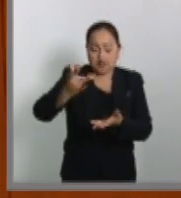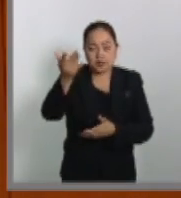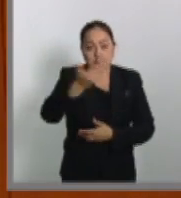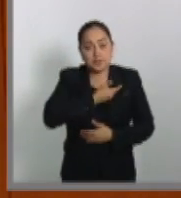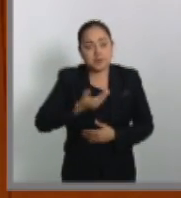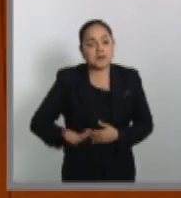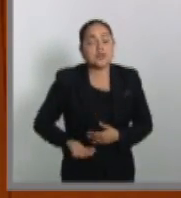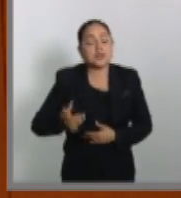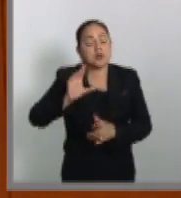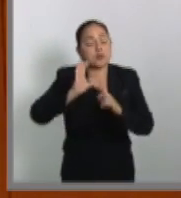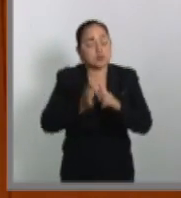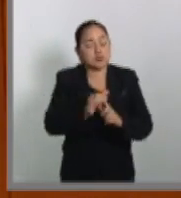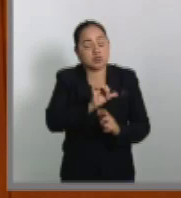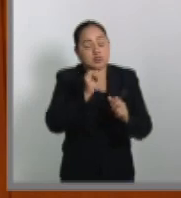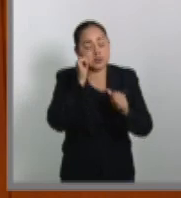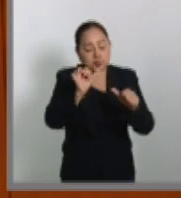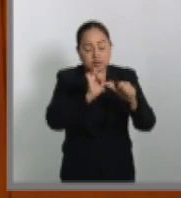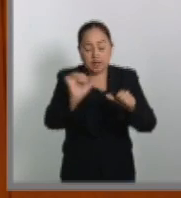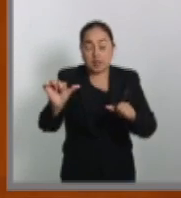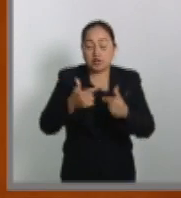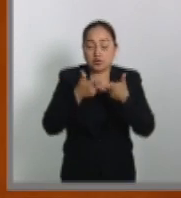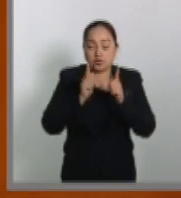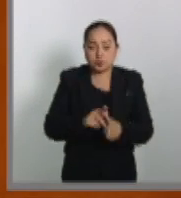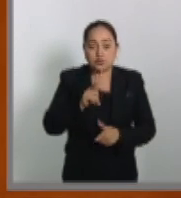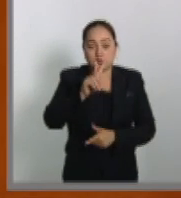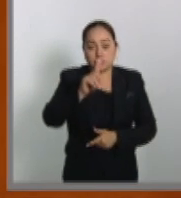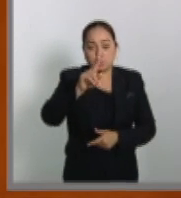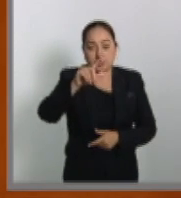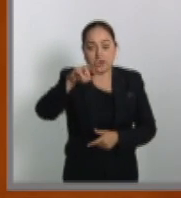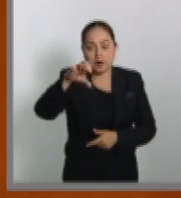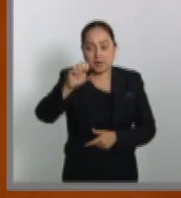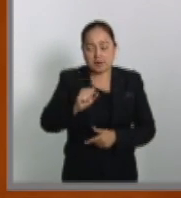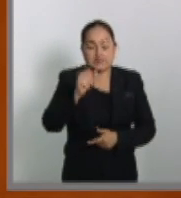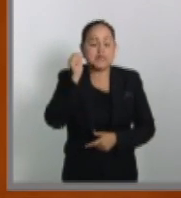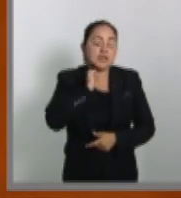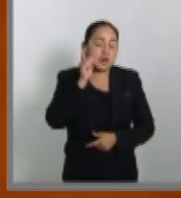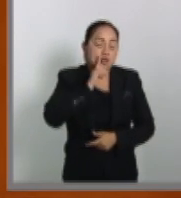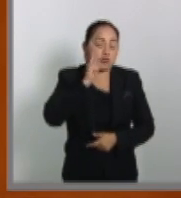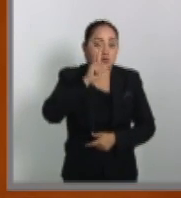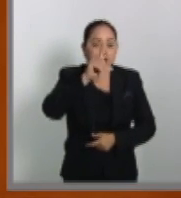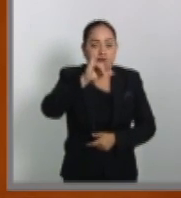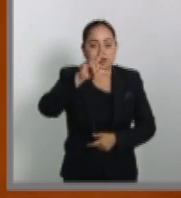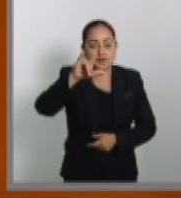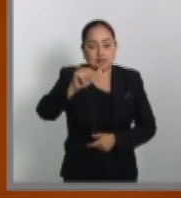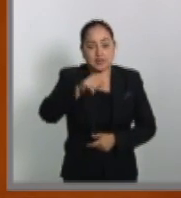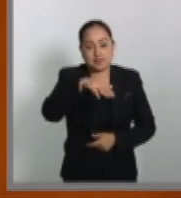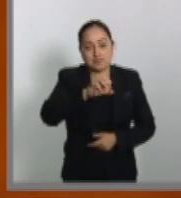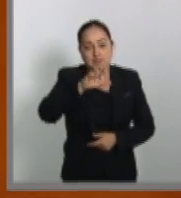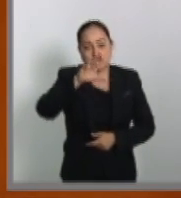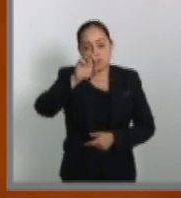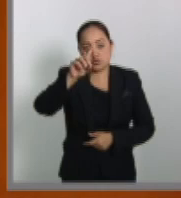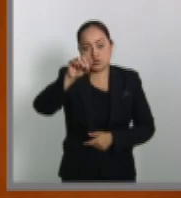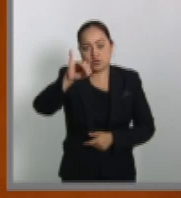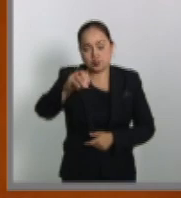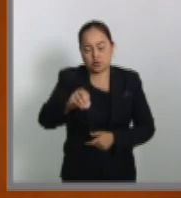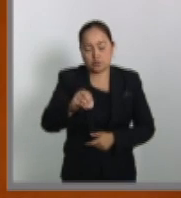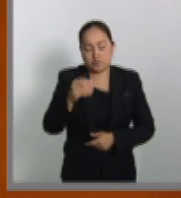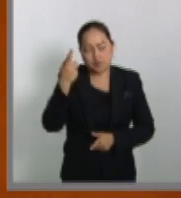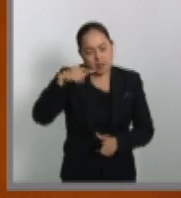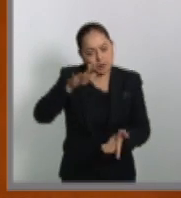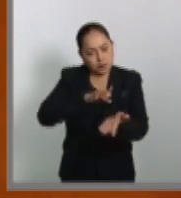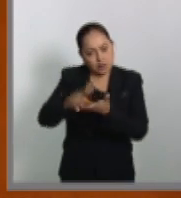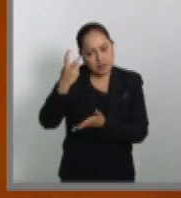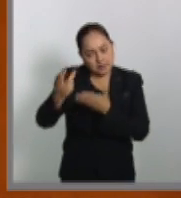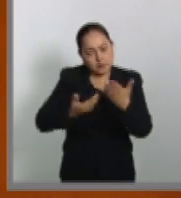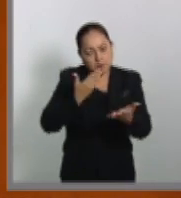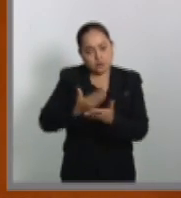de la Comisión de Atención a Grupos Vulnerables, a la senadora Lilia Merodio, por el apoyo a esta causa. Y